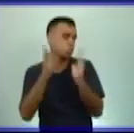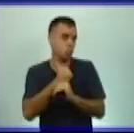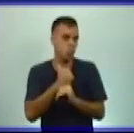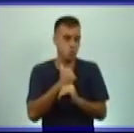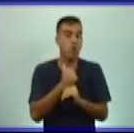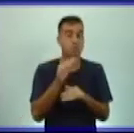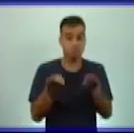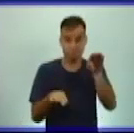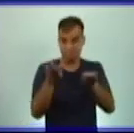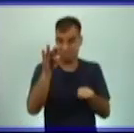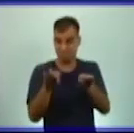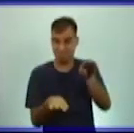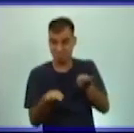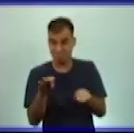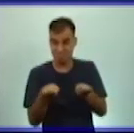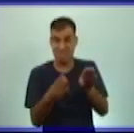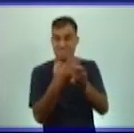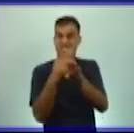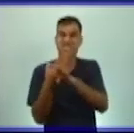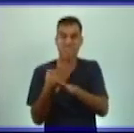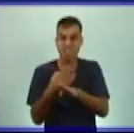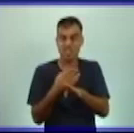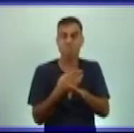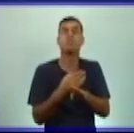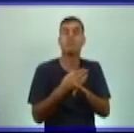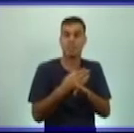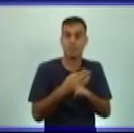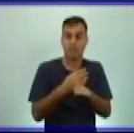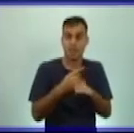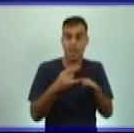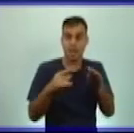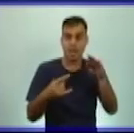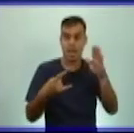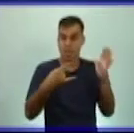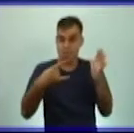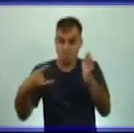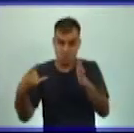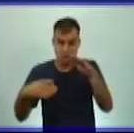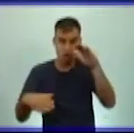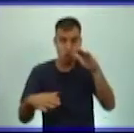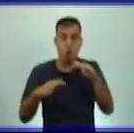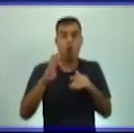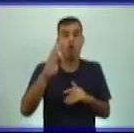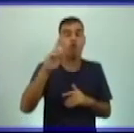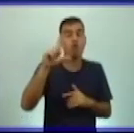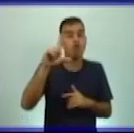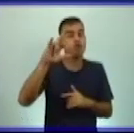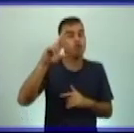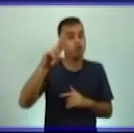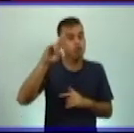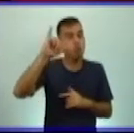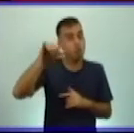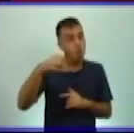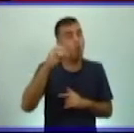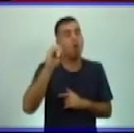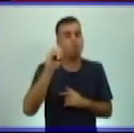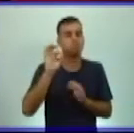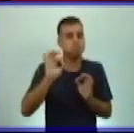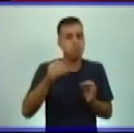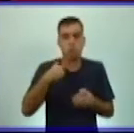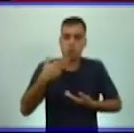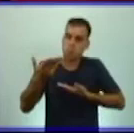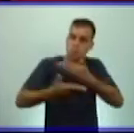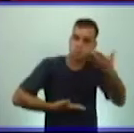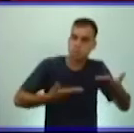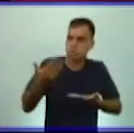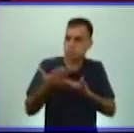flujo magnético es lo que da lugar a la FEN inducida. Y si no hay FEN inducida, no hay corriente inducida. Yo siempre comento con mis